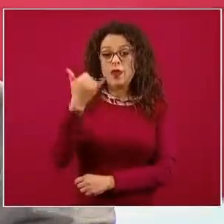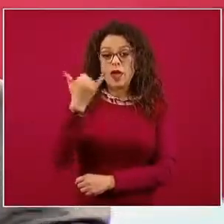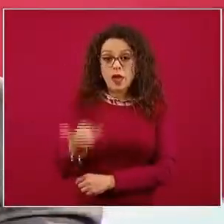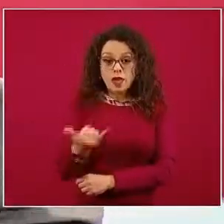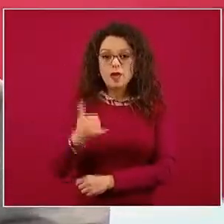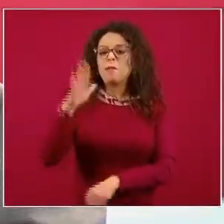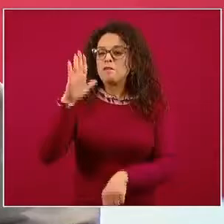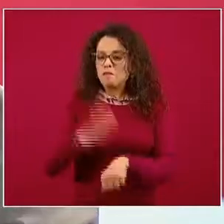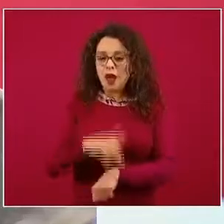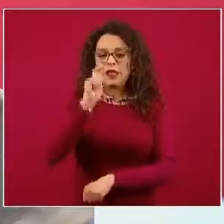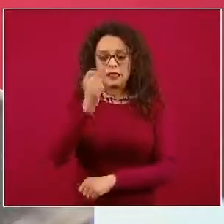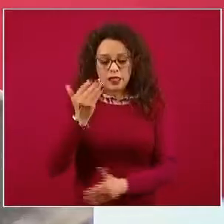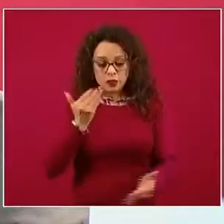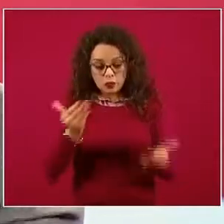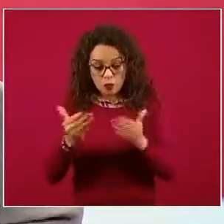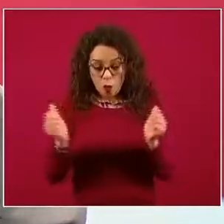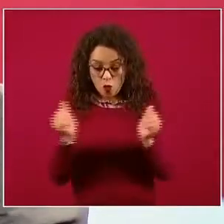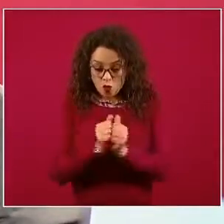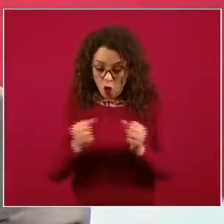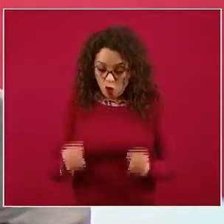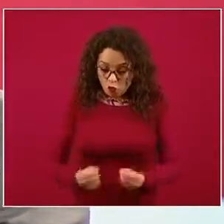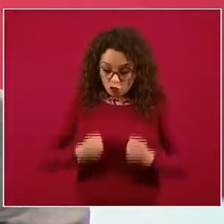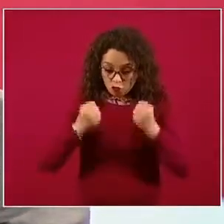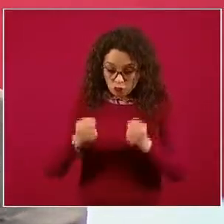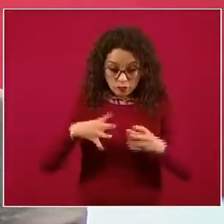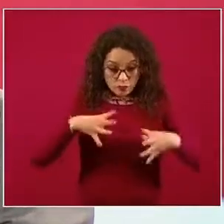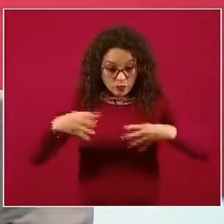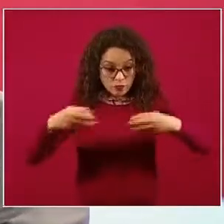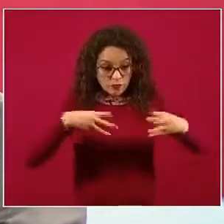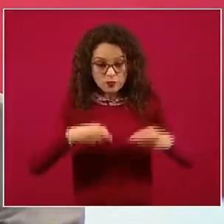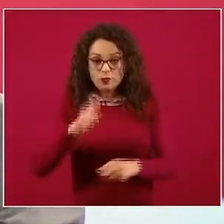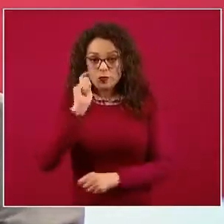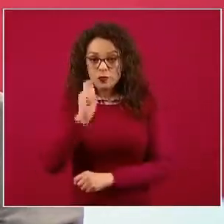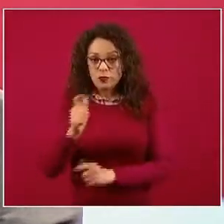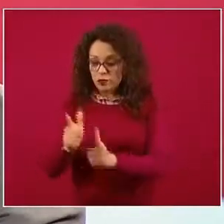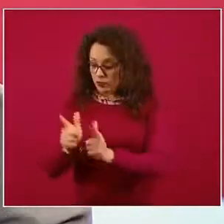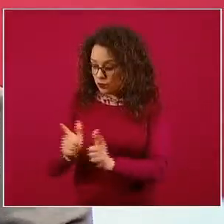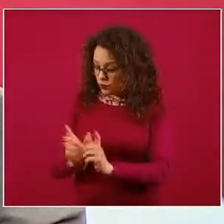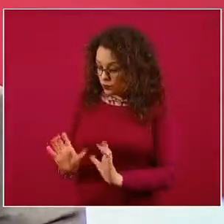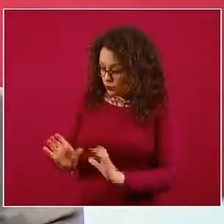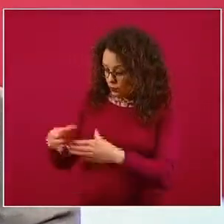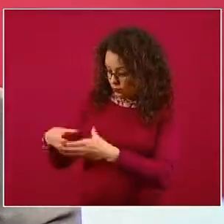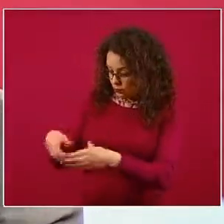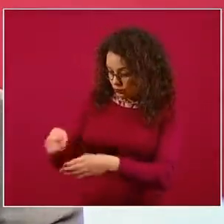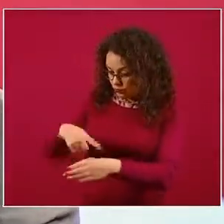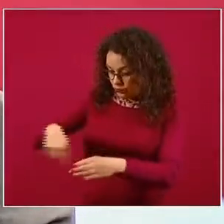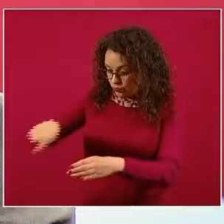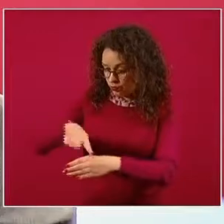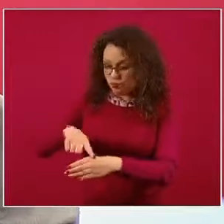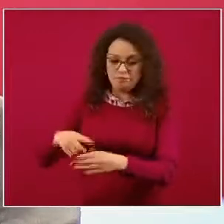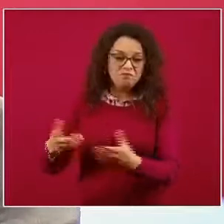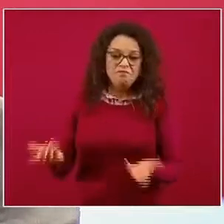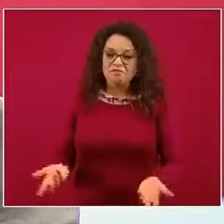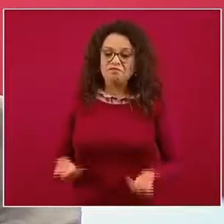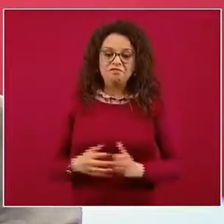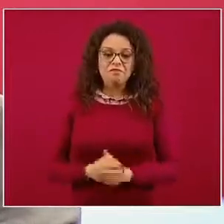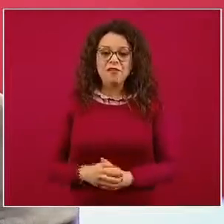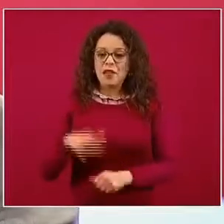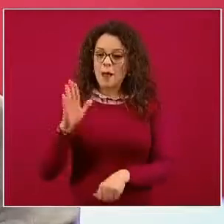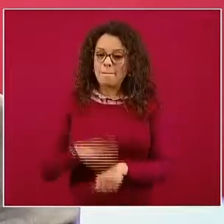con la intensidad de la epidemia en las poblaciones a las que llegan, es aún más